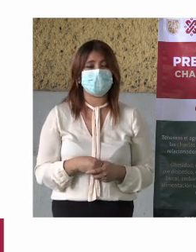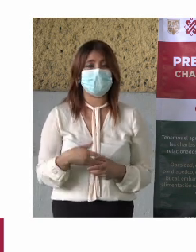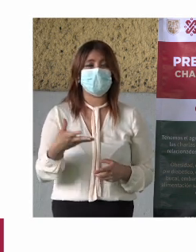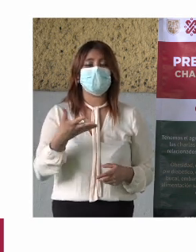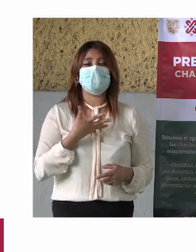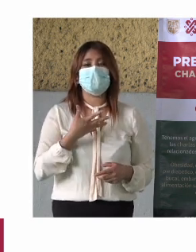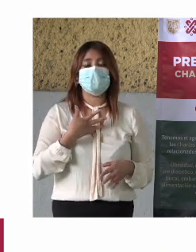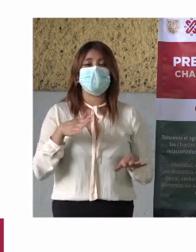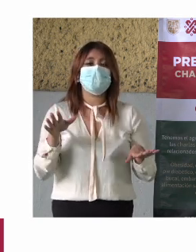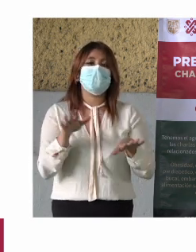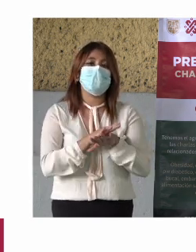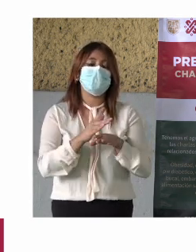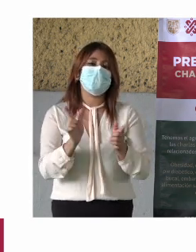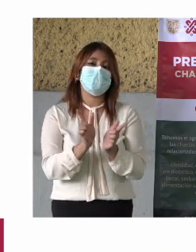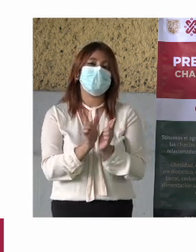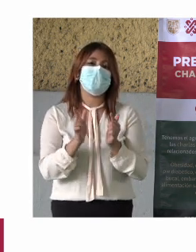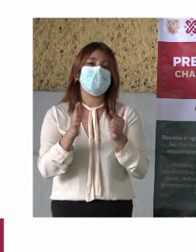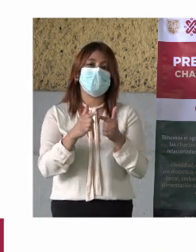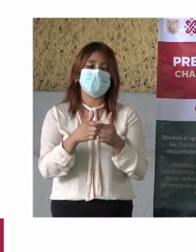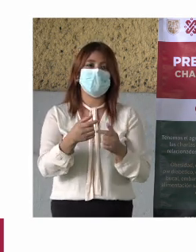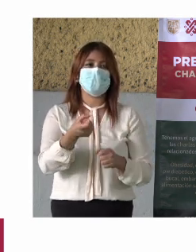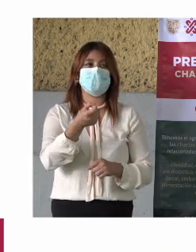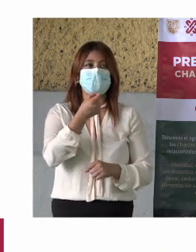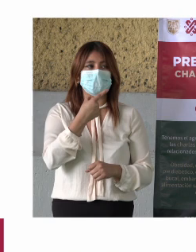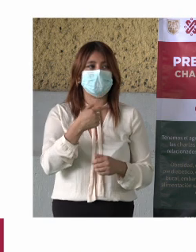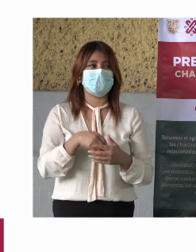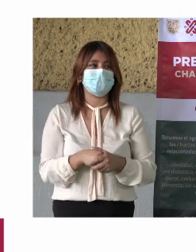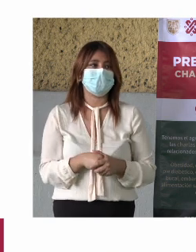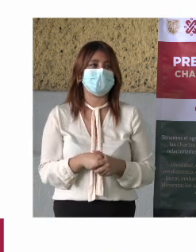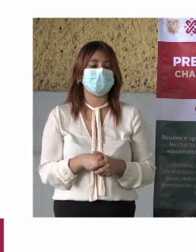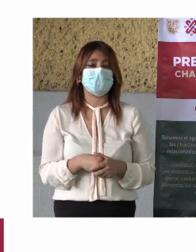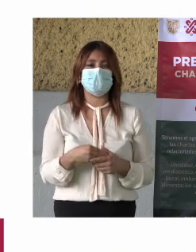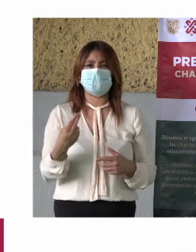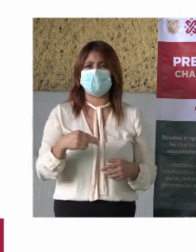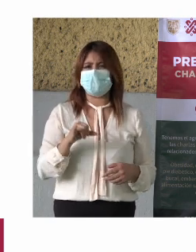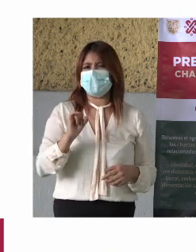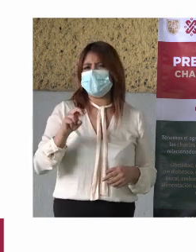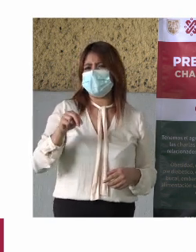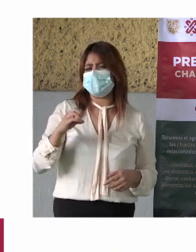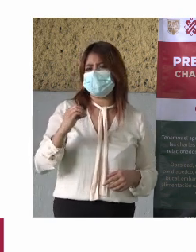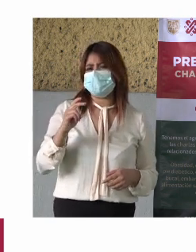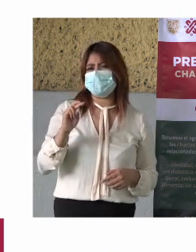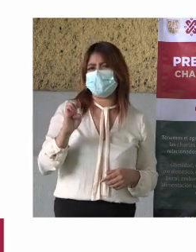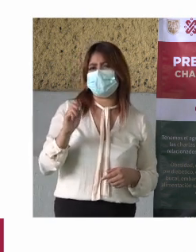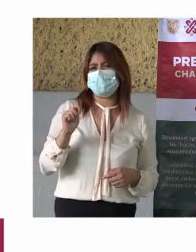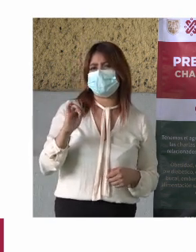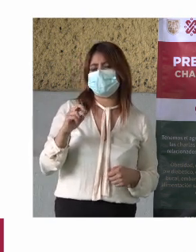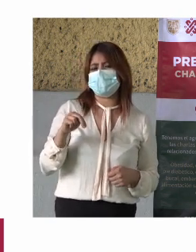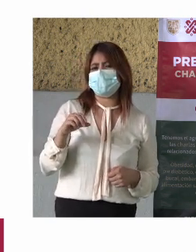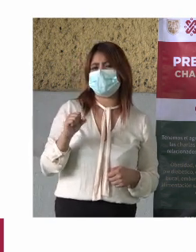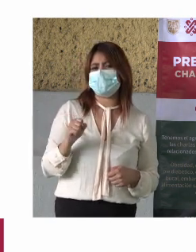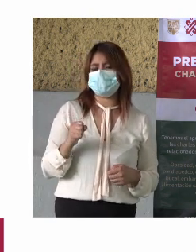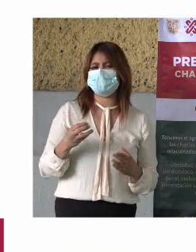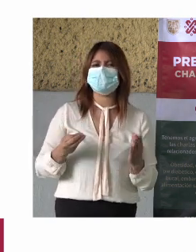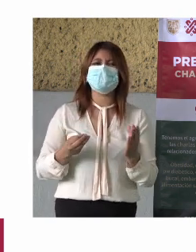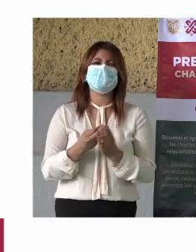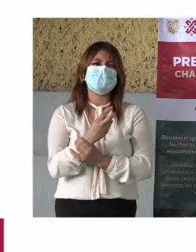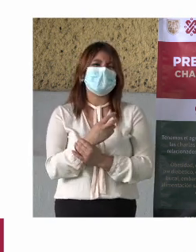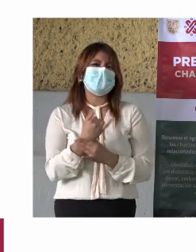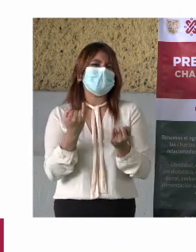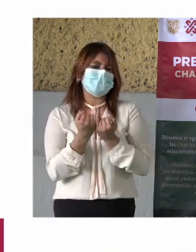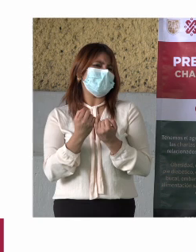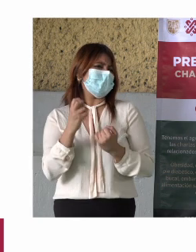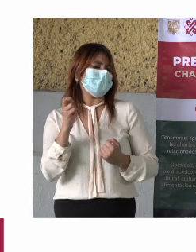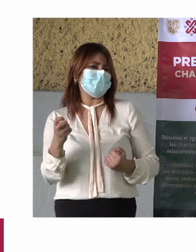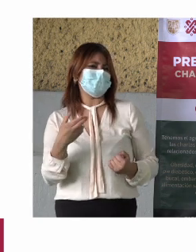Tenemos otro grupo de medicamentos que aquí de estas incretinas tenemos dos grupos que salen a partir de estas hormonas.